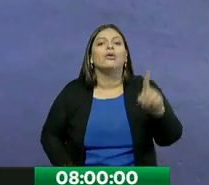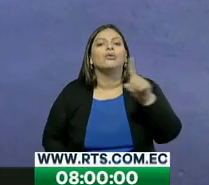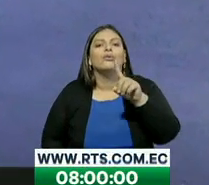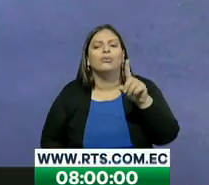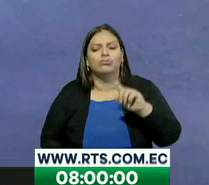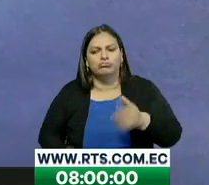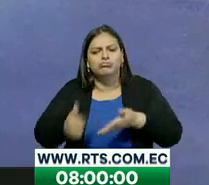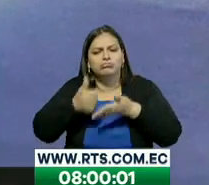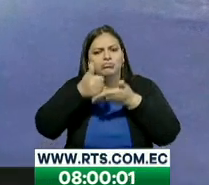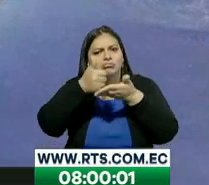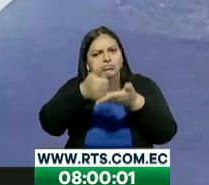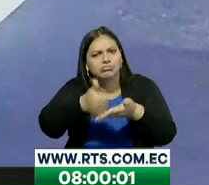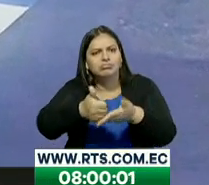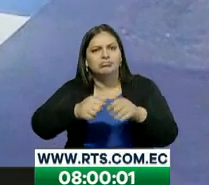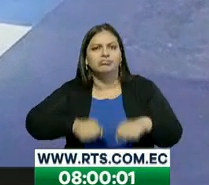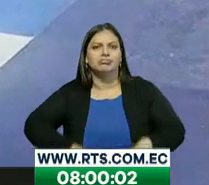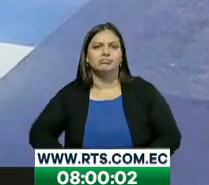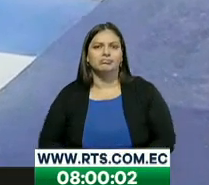pueda pasar?